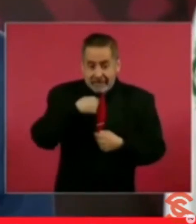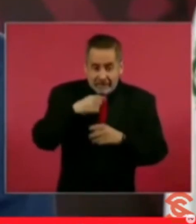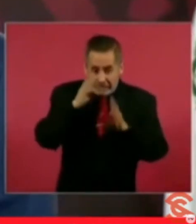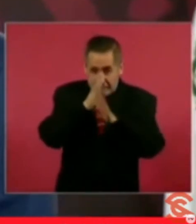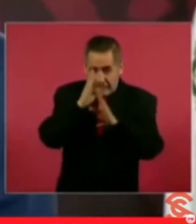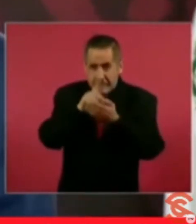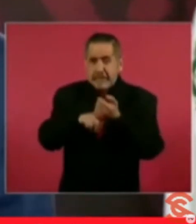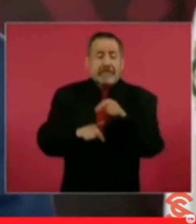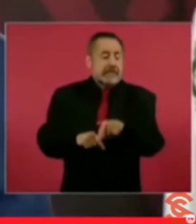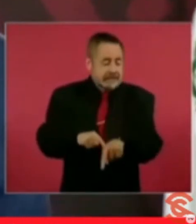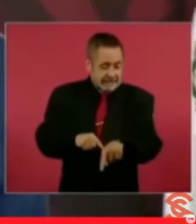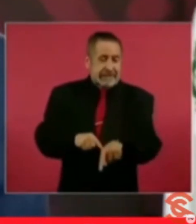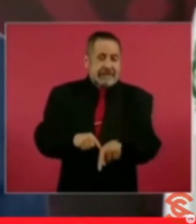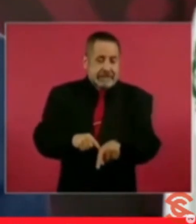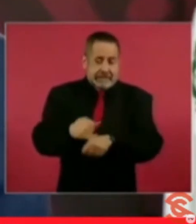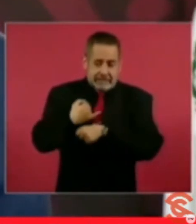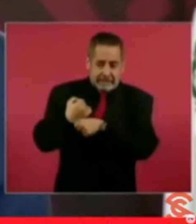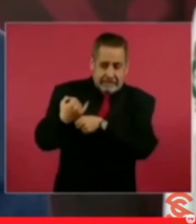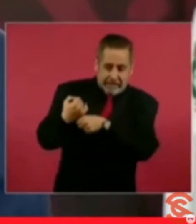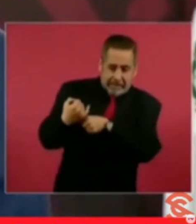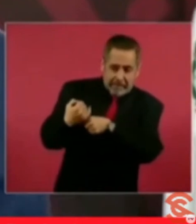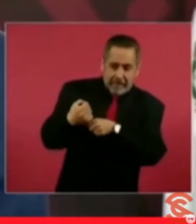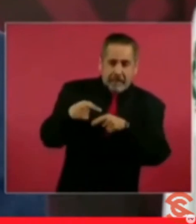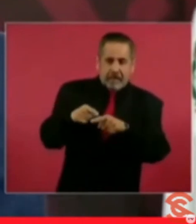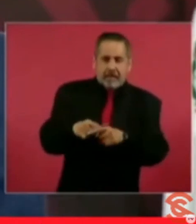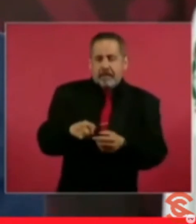por Nazar Haro,